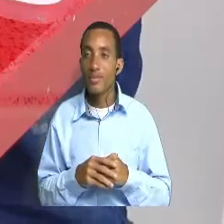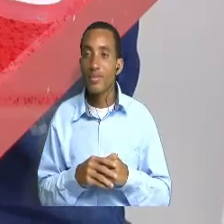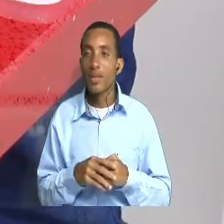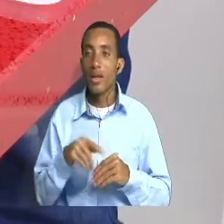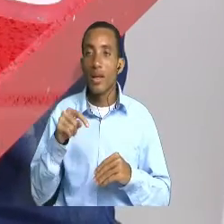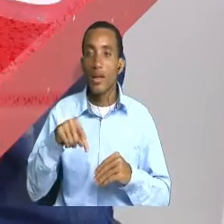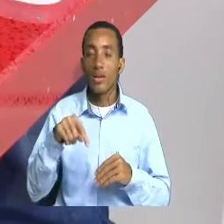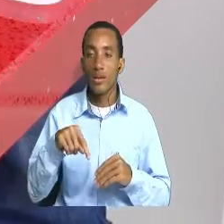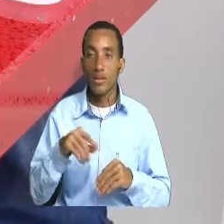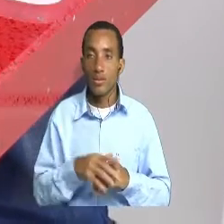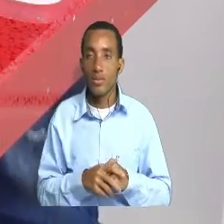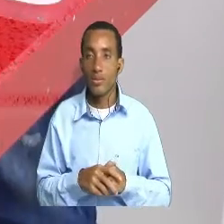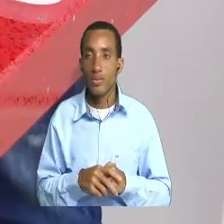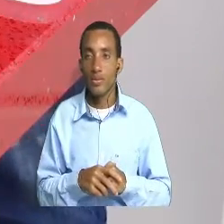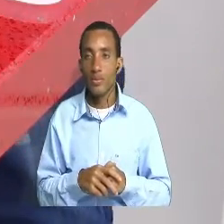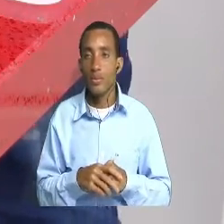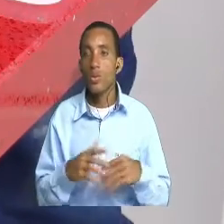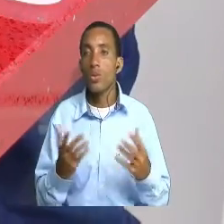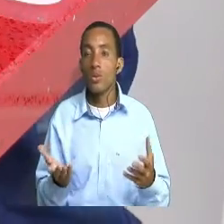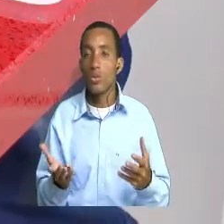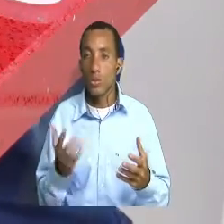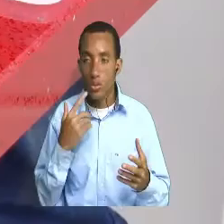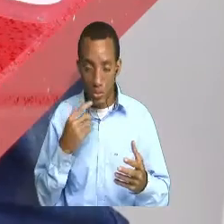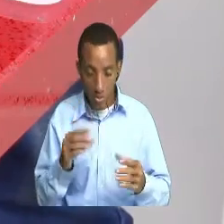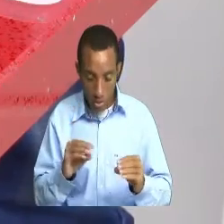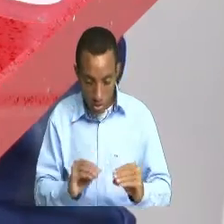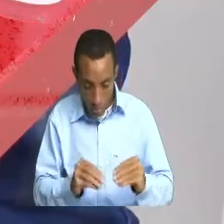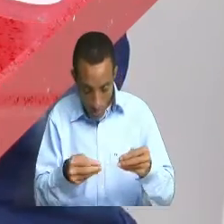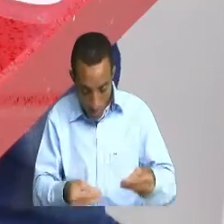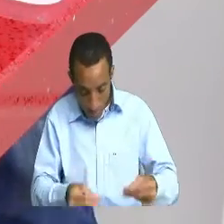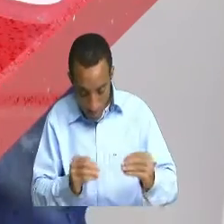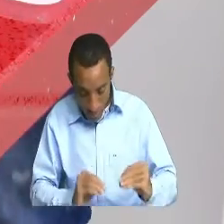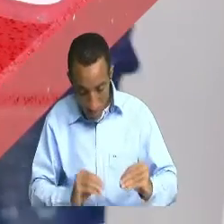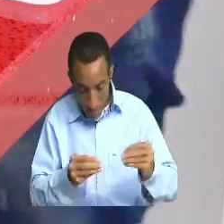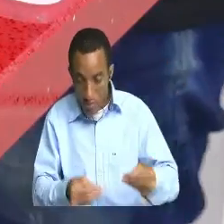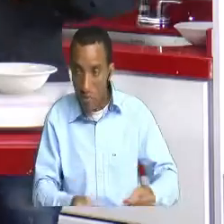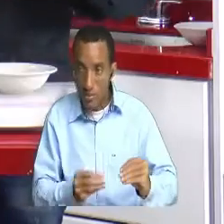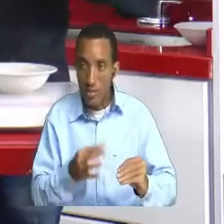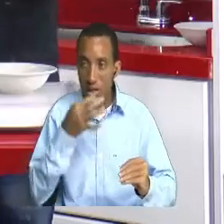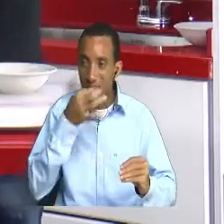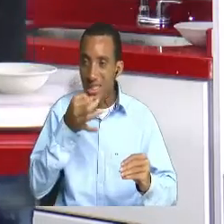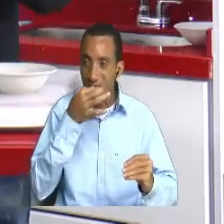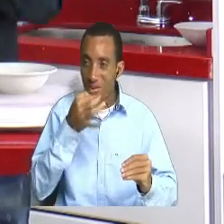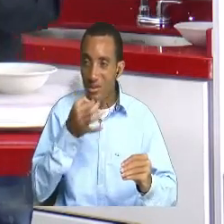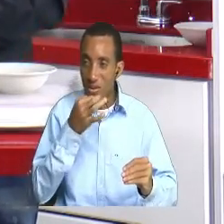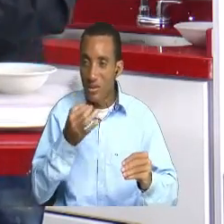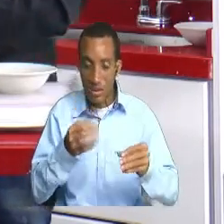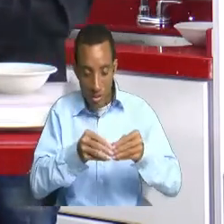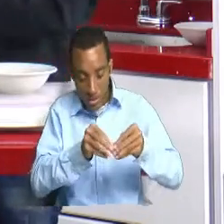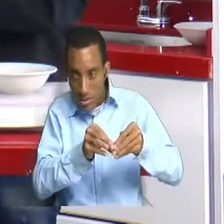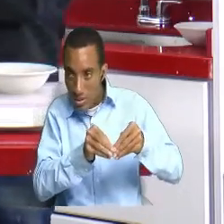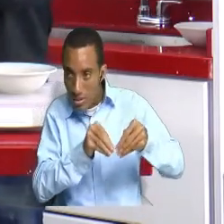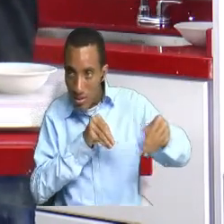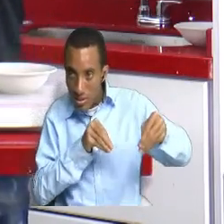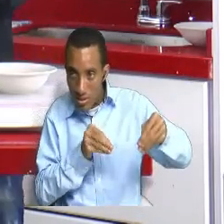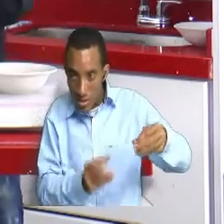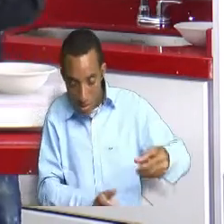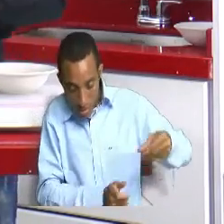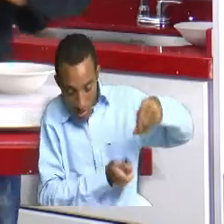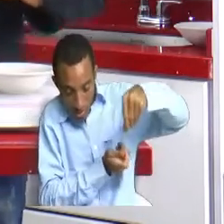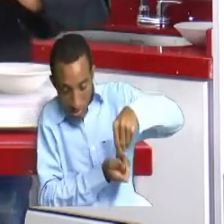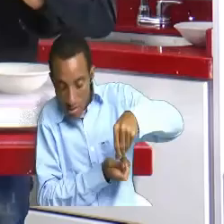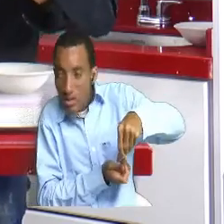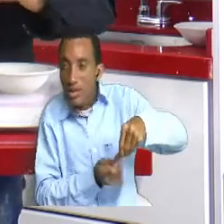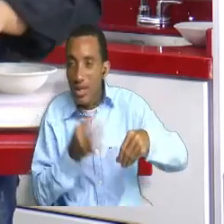esta casilla lo vamos a hacer entonces con el parmesano pensando si muchas veces nosotros demos para pensando en la casa no sabemos en qué gastarlo bueno está la oportunidad